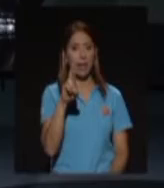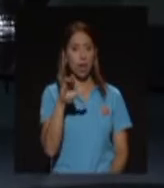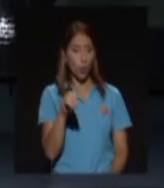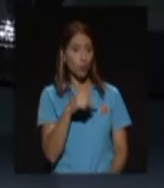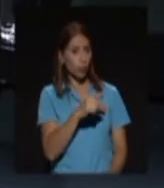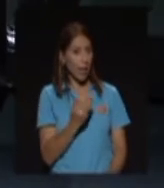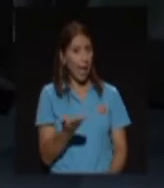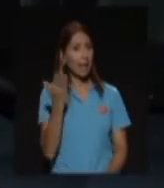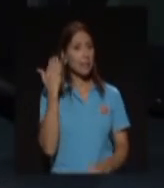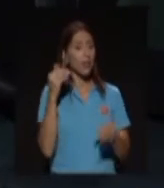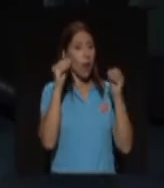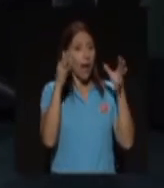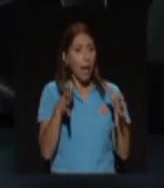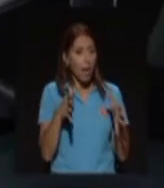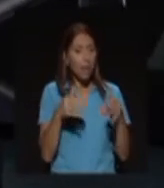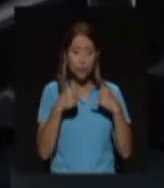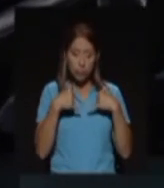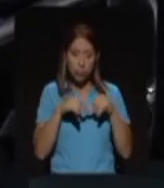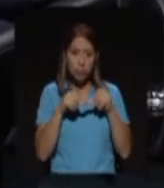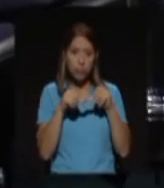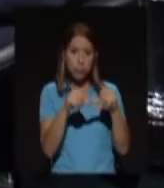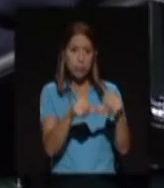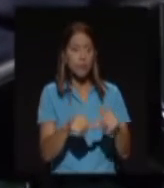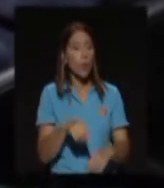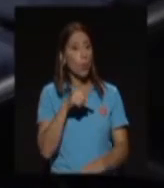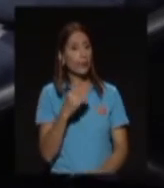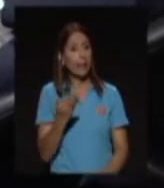sigue siendo, ha sido político,